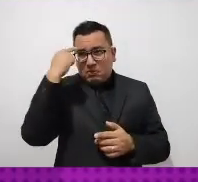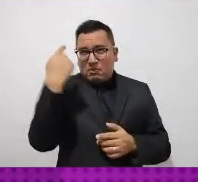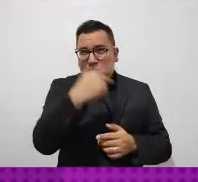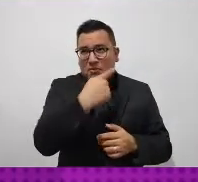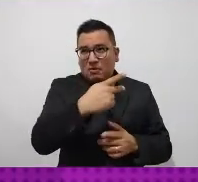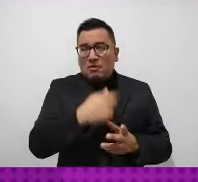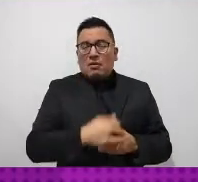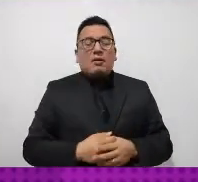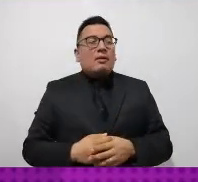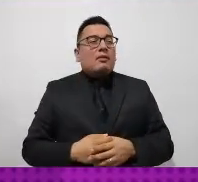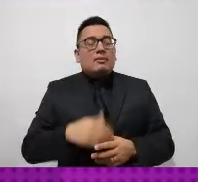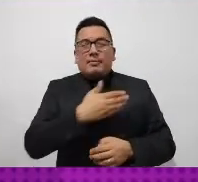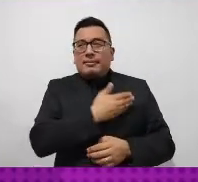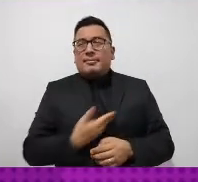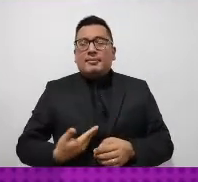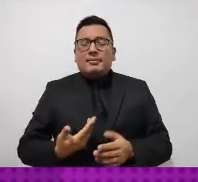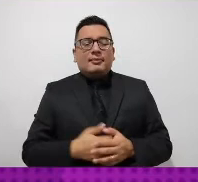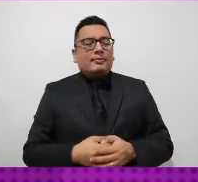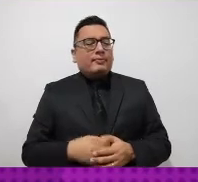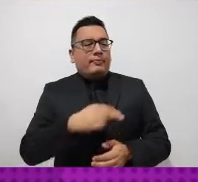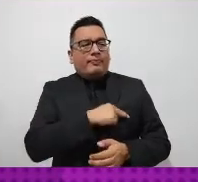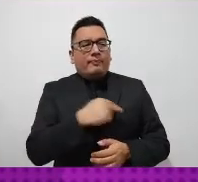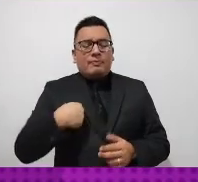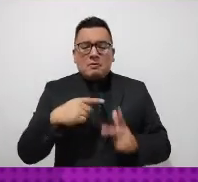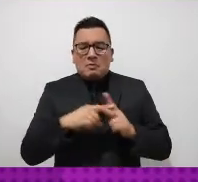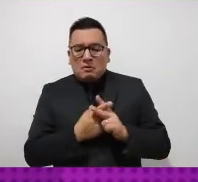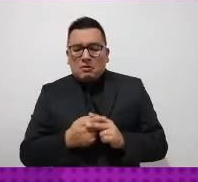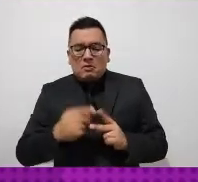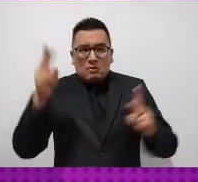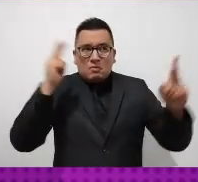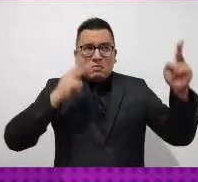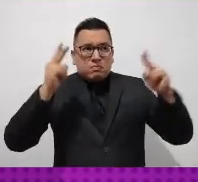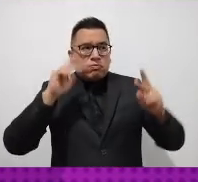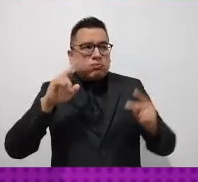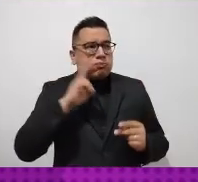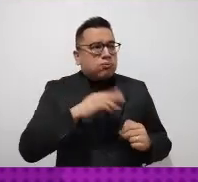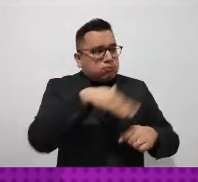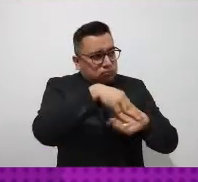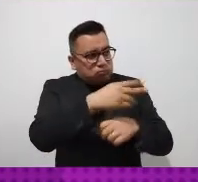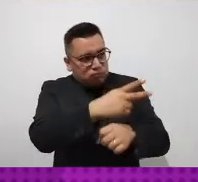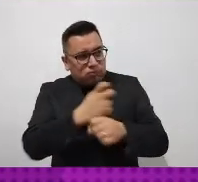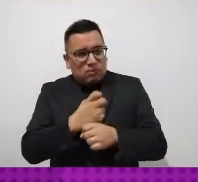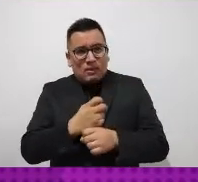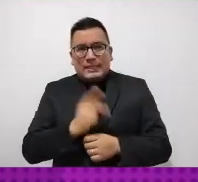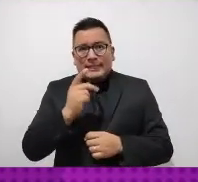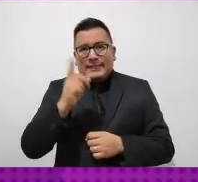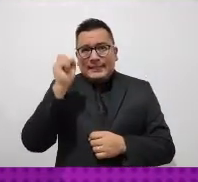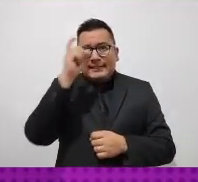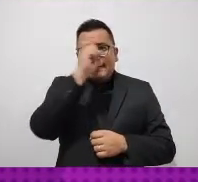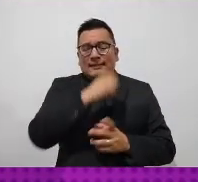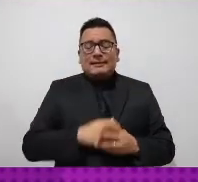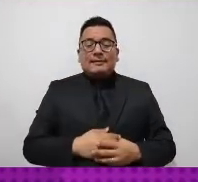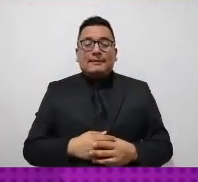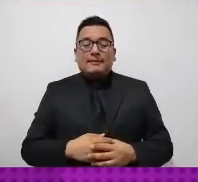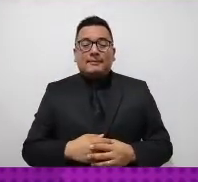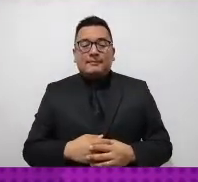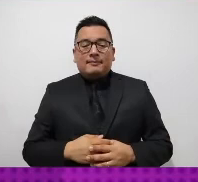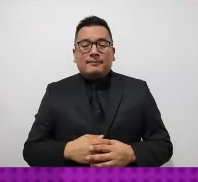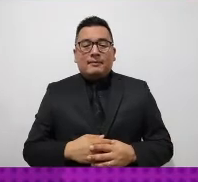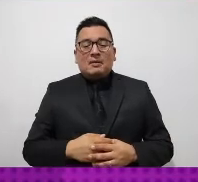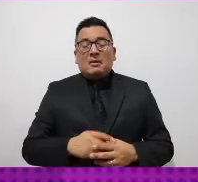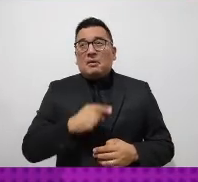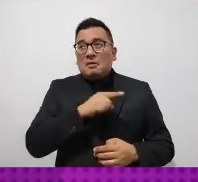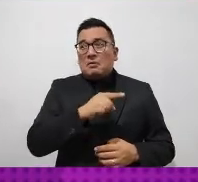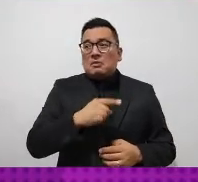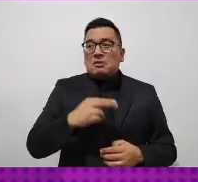inicio de esta gira o de estas giras para invitarlas a adherirse a la red fue difícil. La verdad es que no